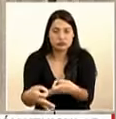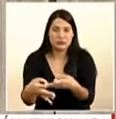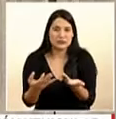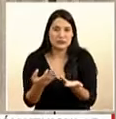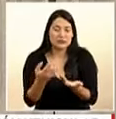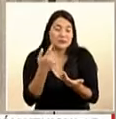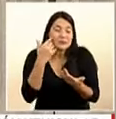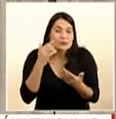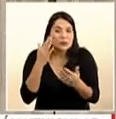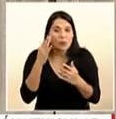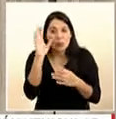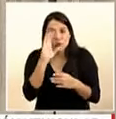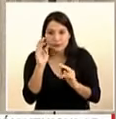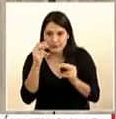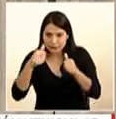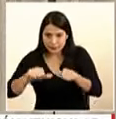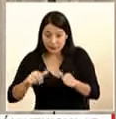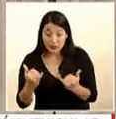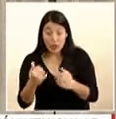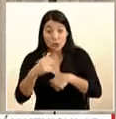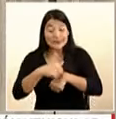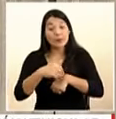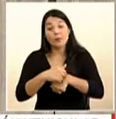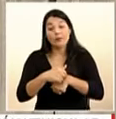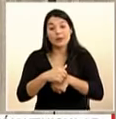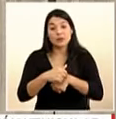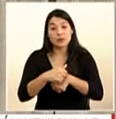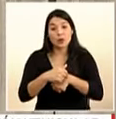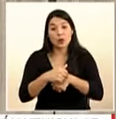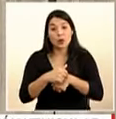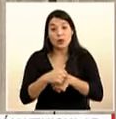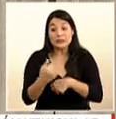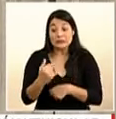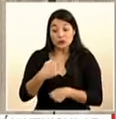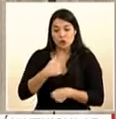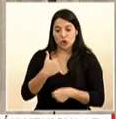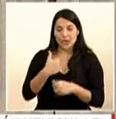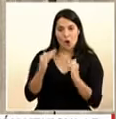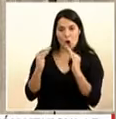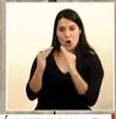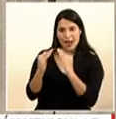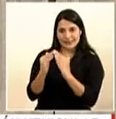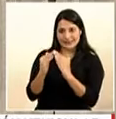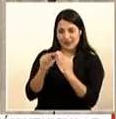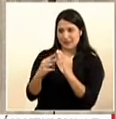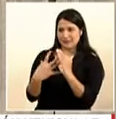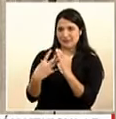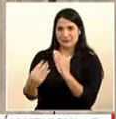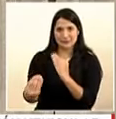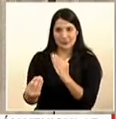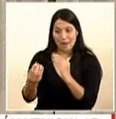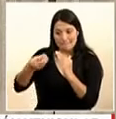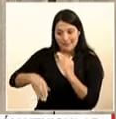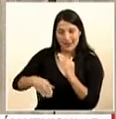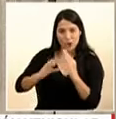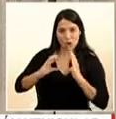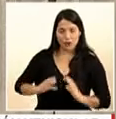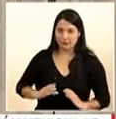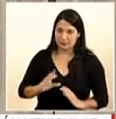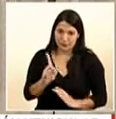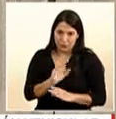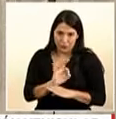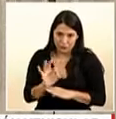ambos en este momento perdieron a una persona que está alojada a quienes es dueño no les sirve porque también